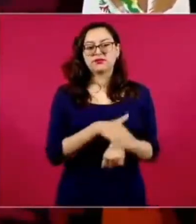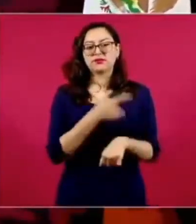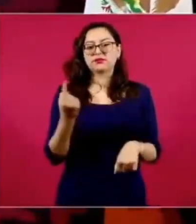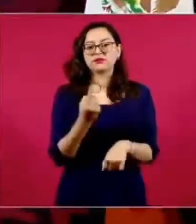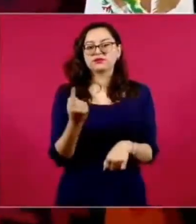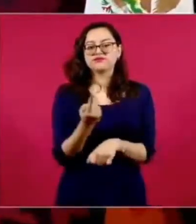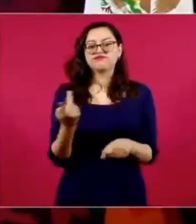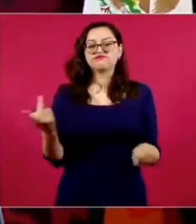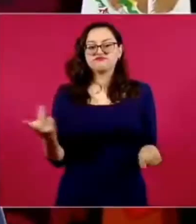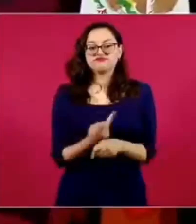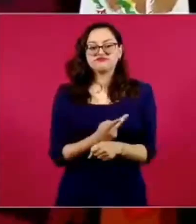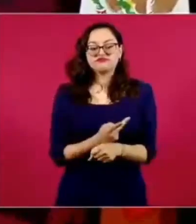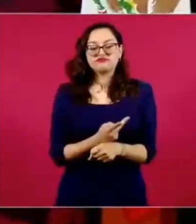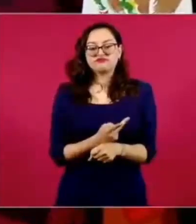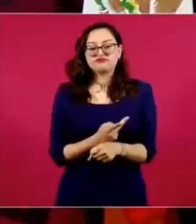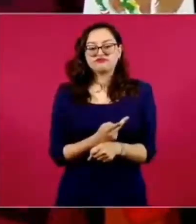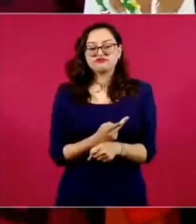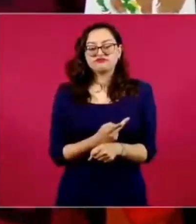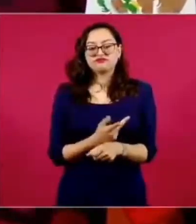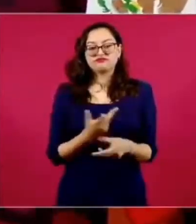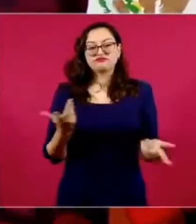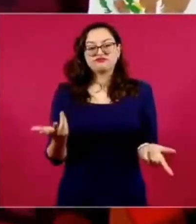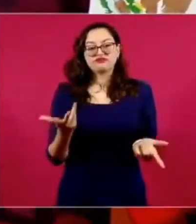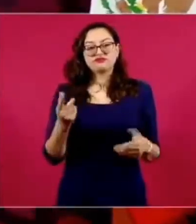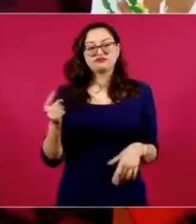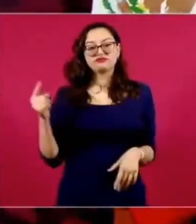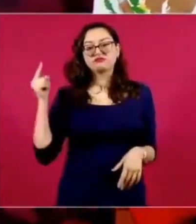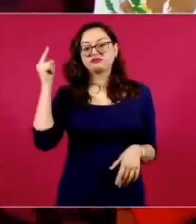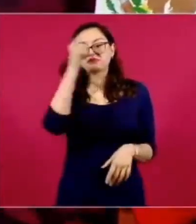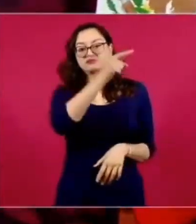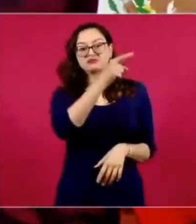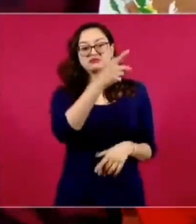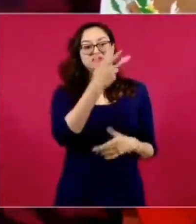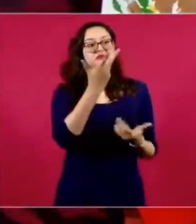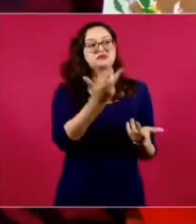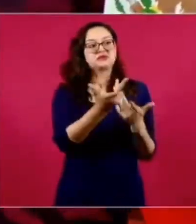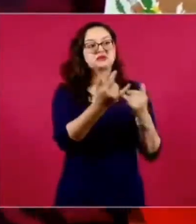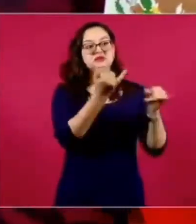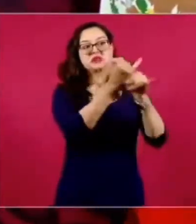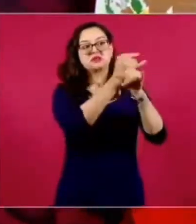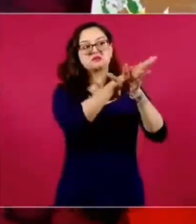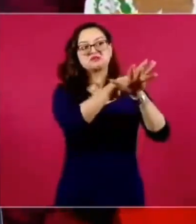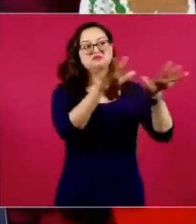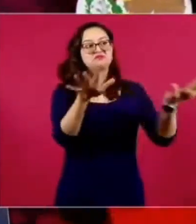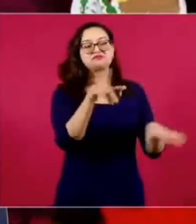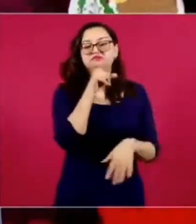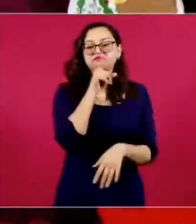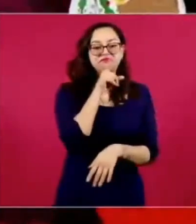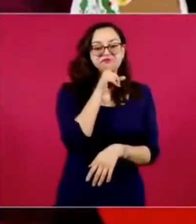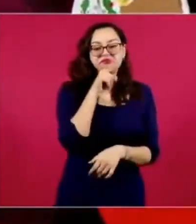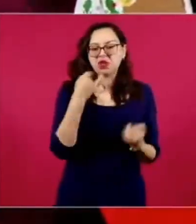sucede allá lo que nos pasaba a nosotros,